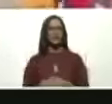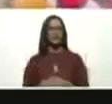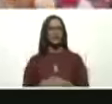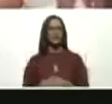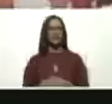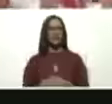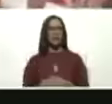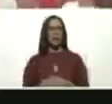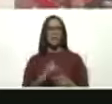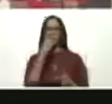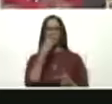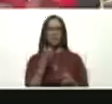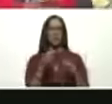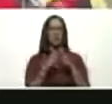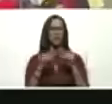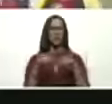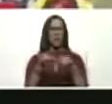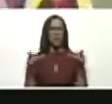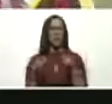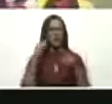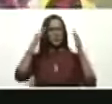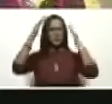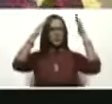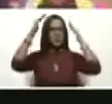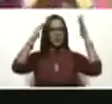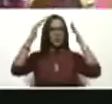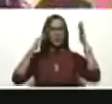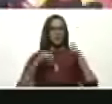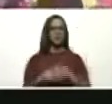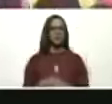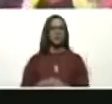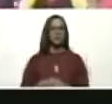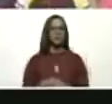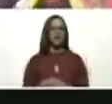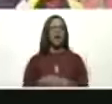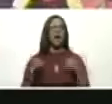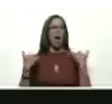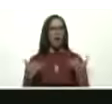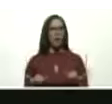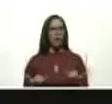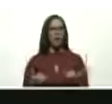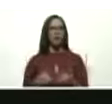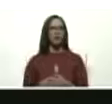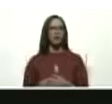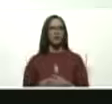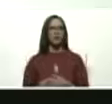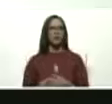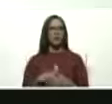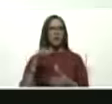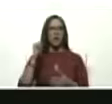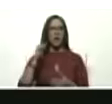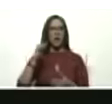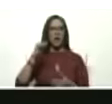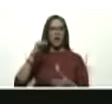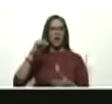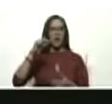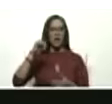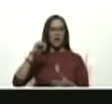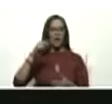Me recorrí todo ese espacio saludando. Ahora Ángel